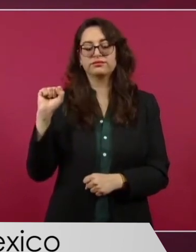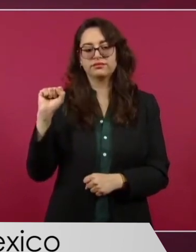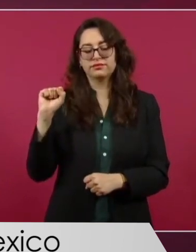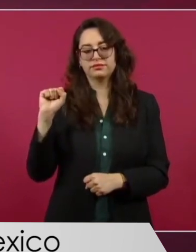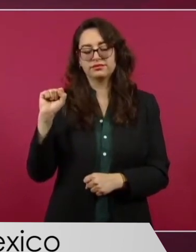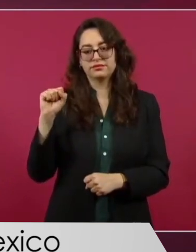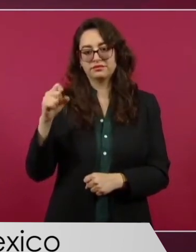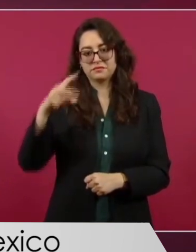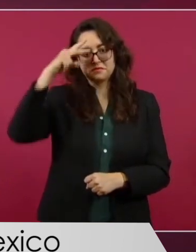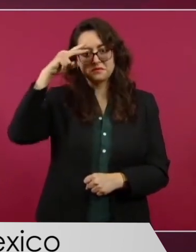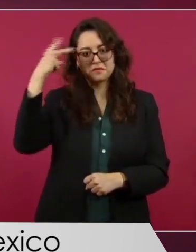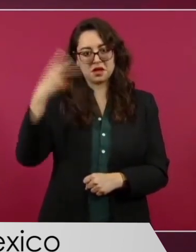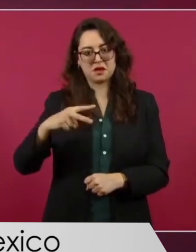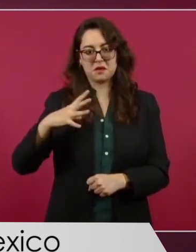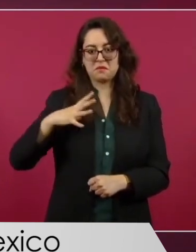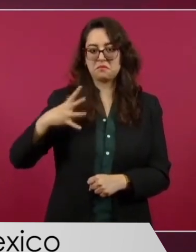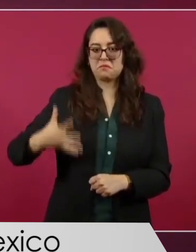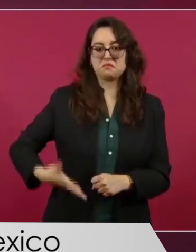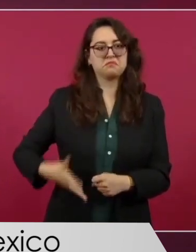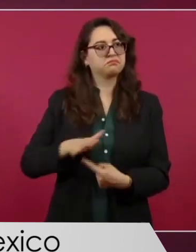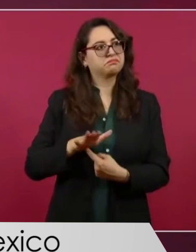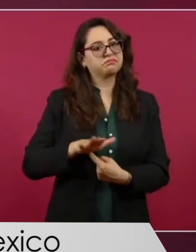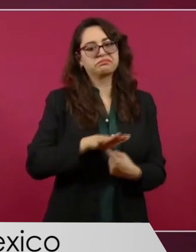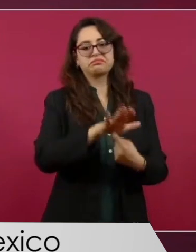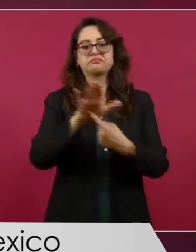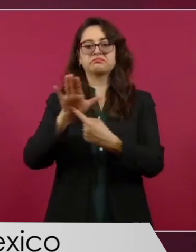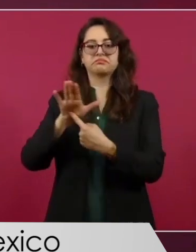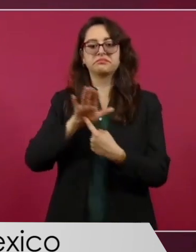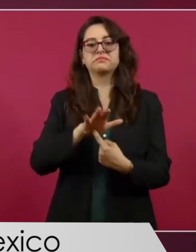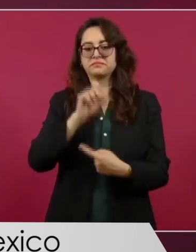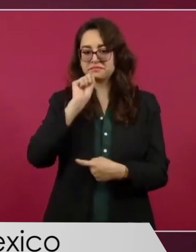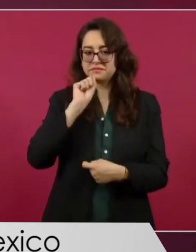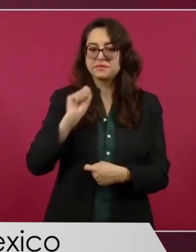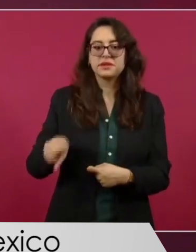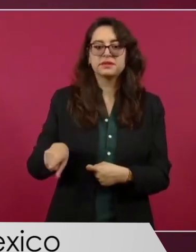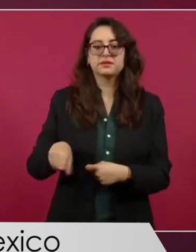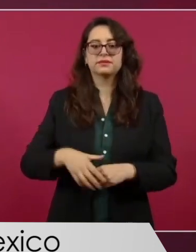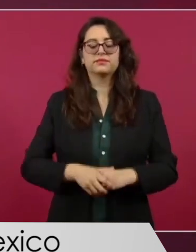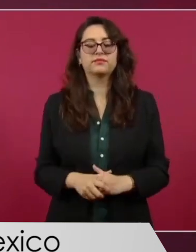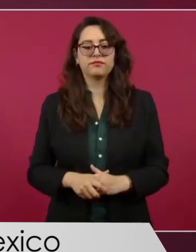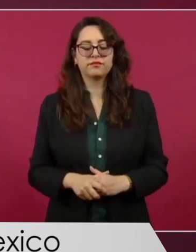poniendo en alto también el nombre de nuestro país